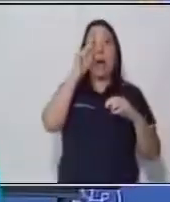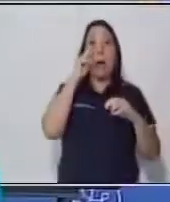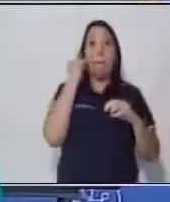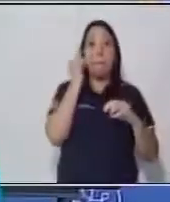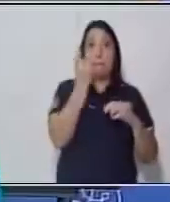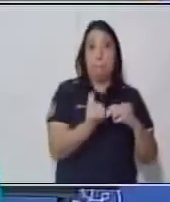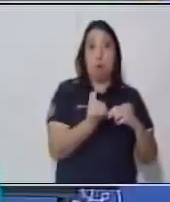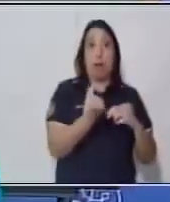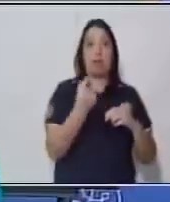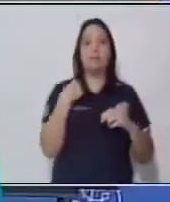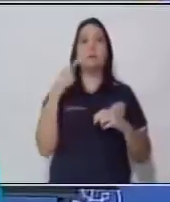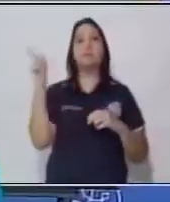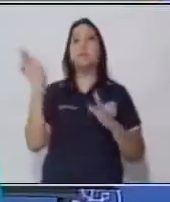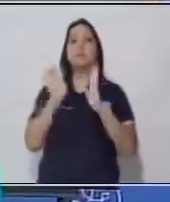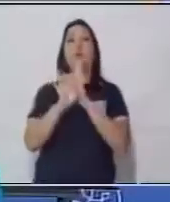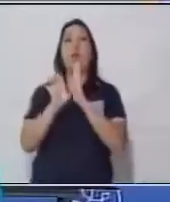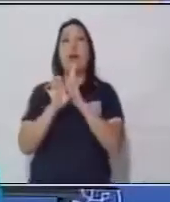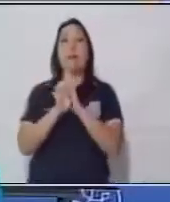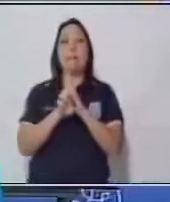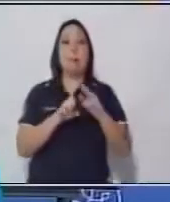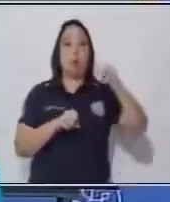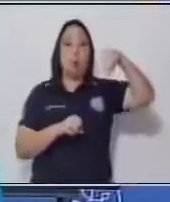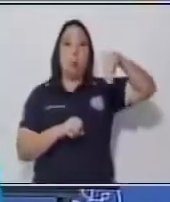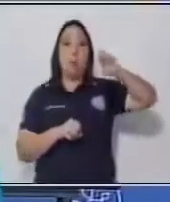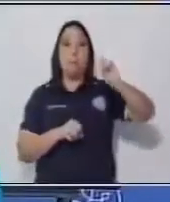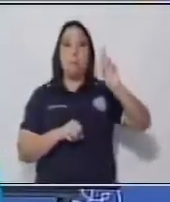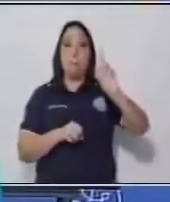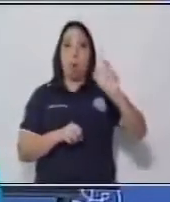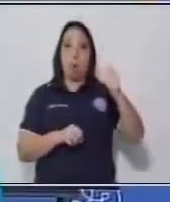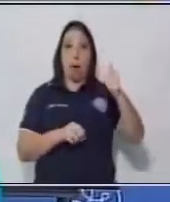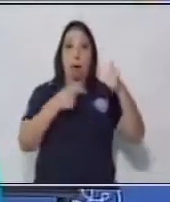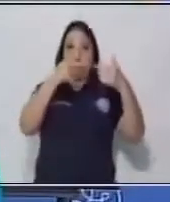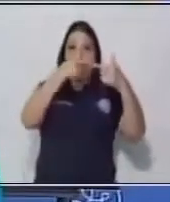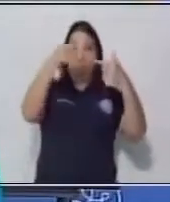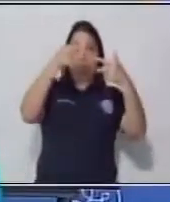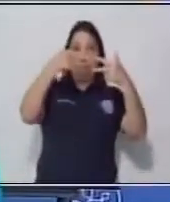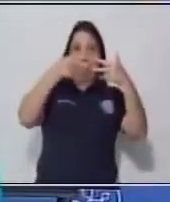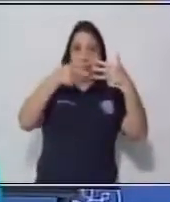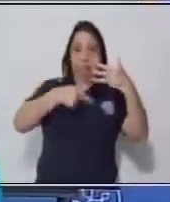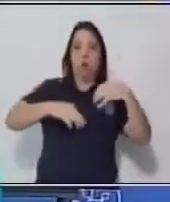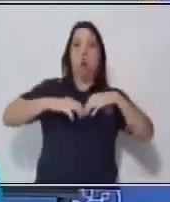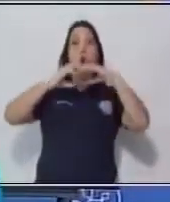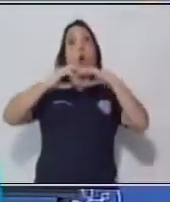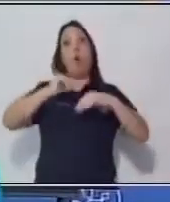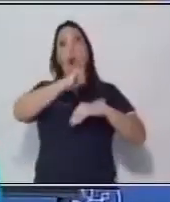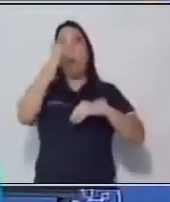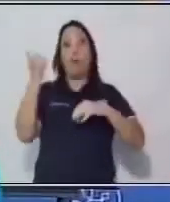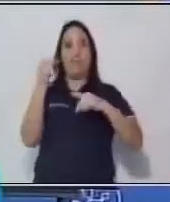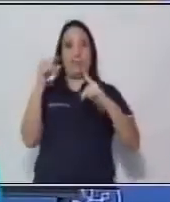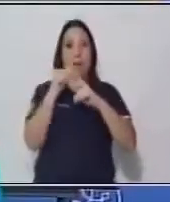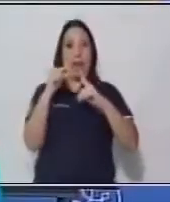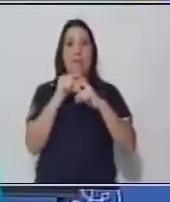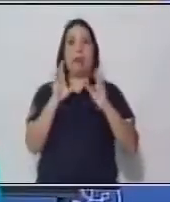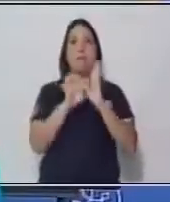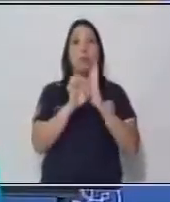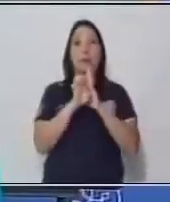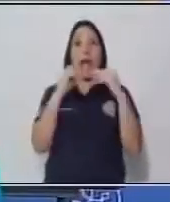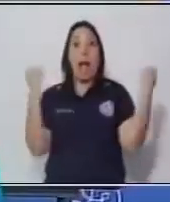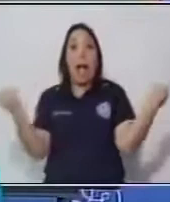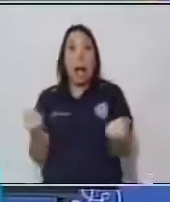acá el ejemplo de la palabra mora, podemos formular o crear nueva palabra que puede ser